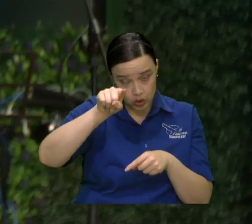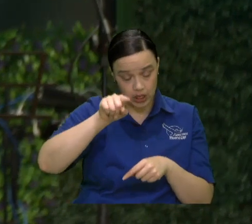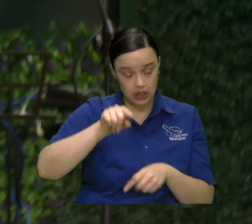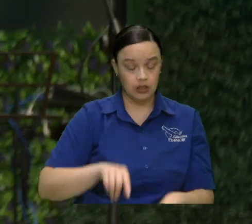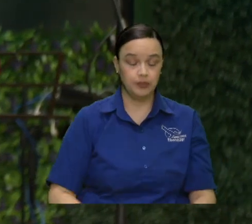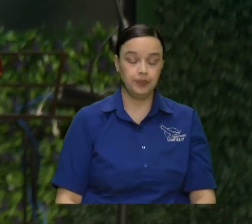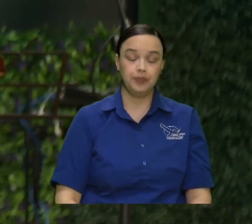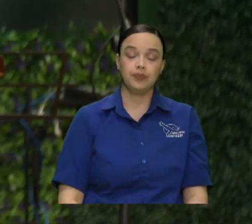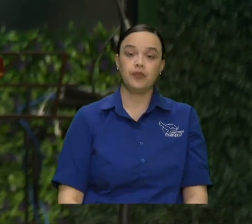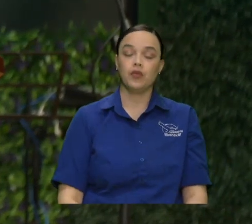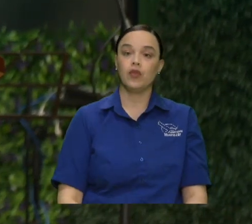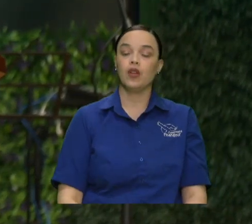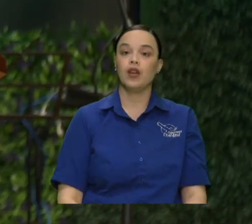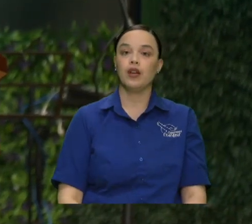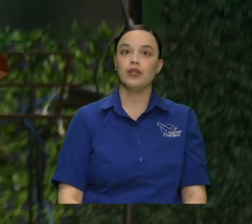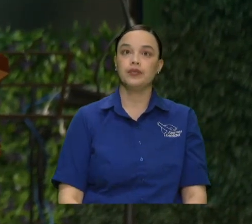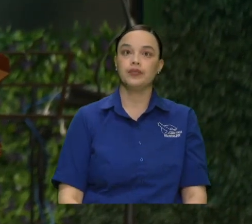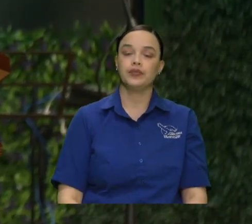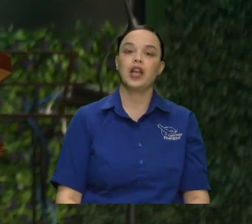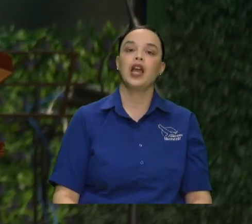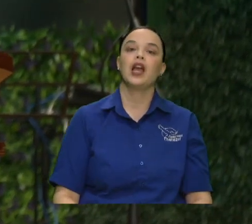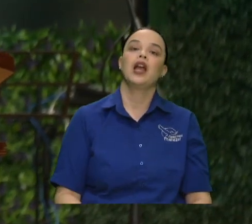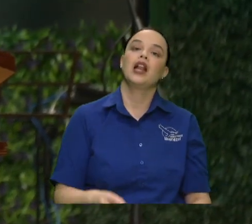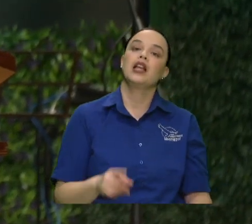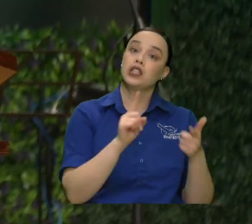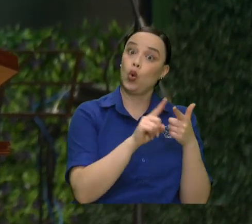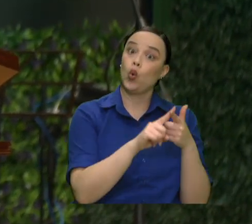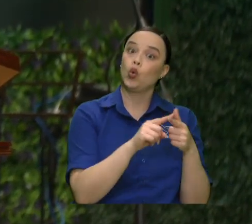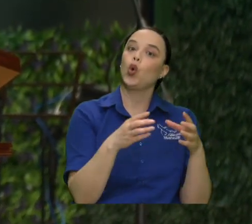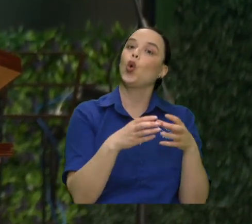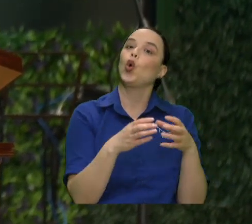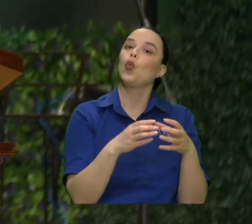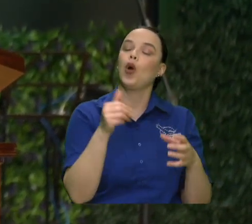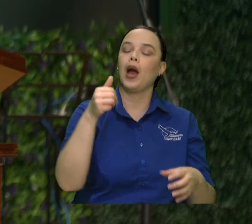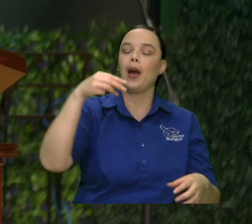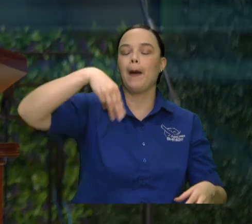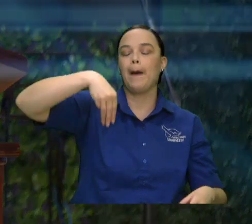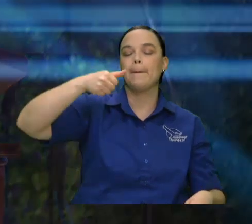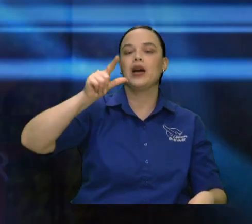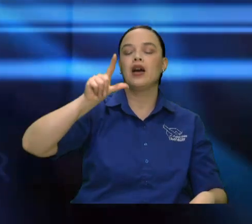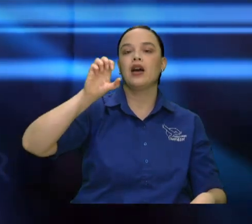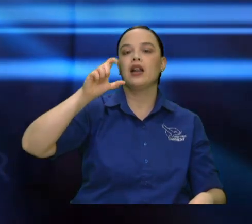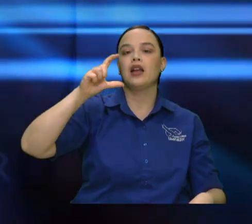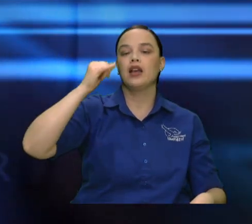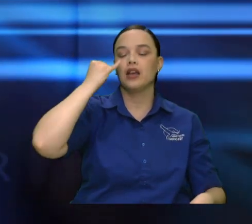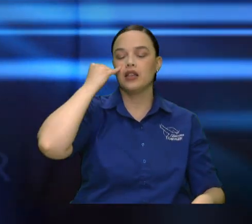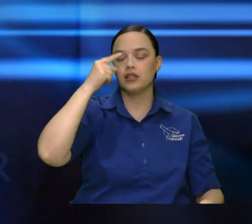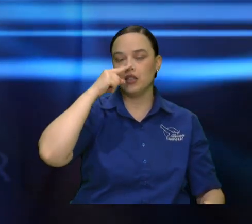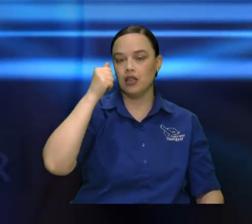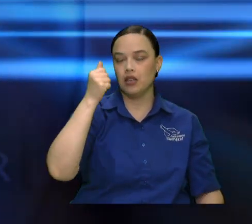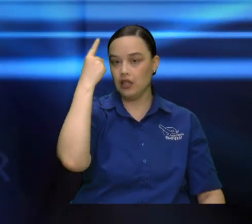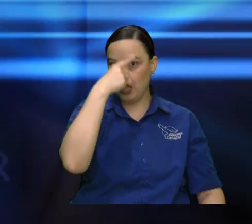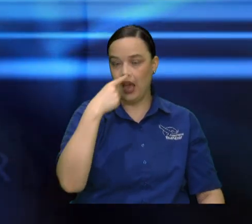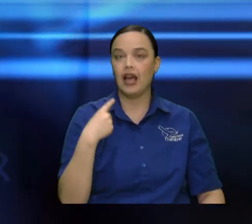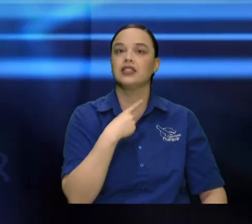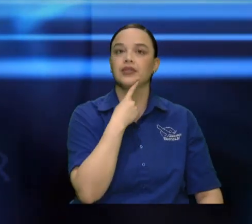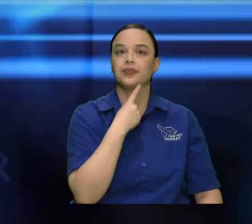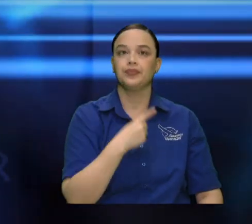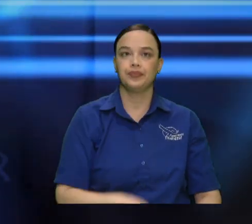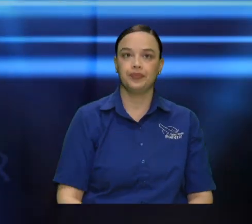veamos al siguiente que serían los amalecitas ya en el primero ya pongo toda la página cerrada nadie se va en hogar de ahora en adelante todo